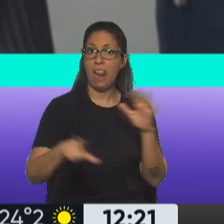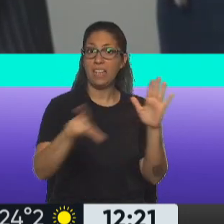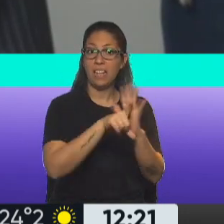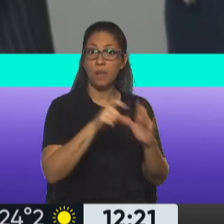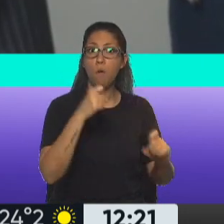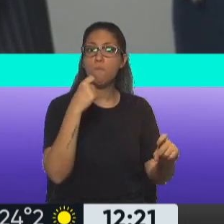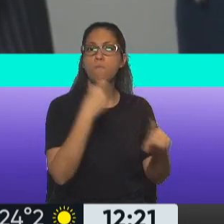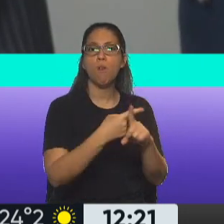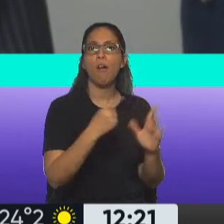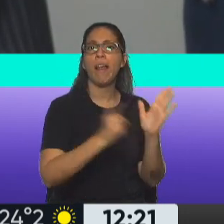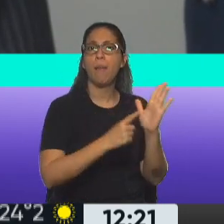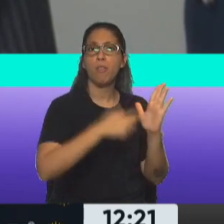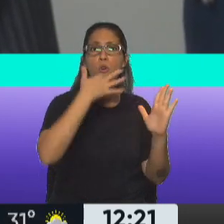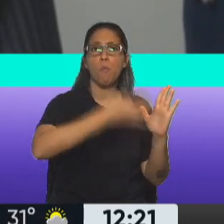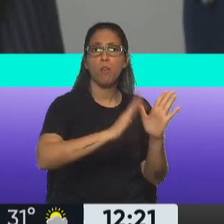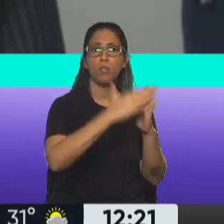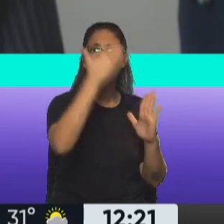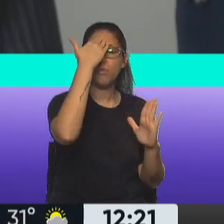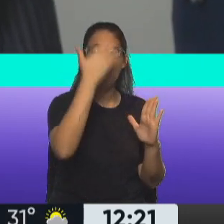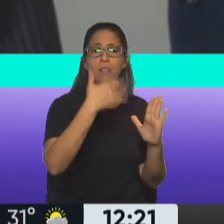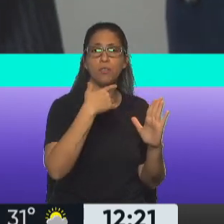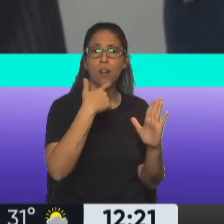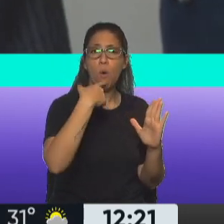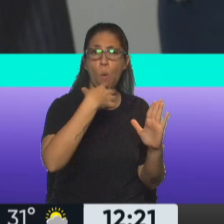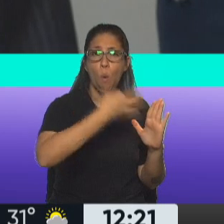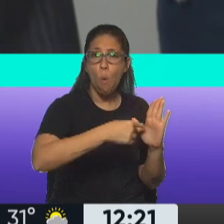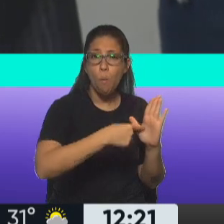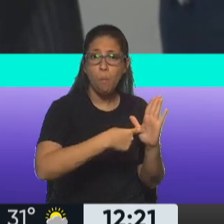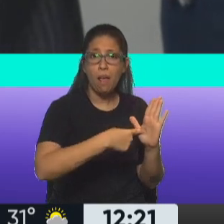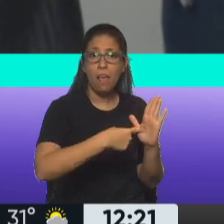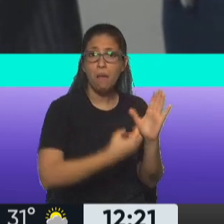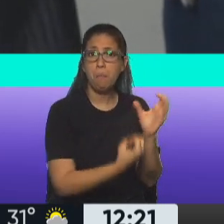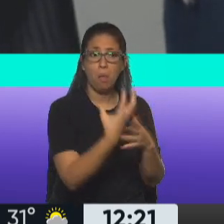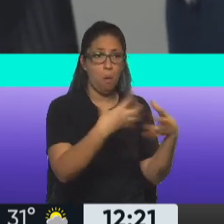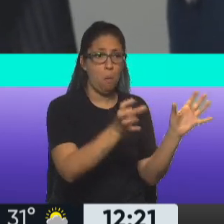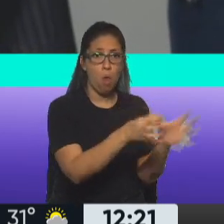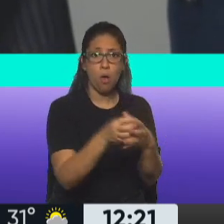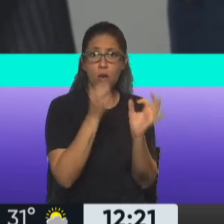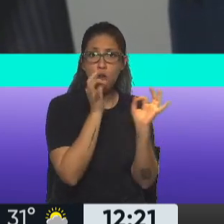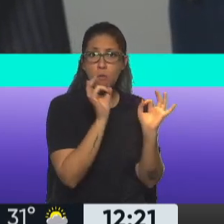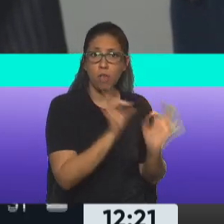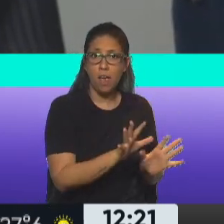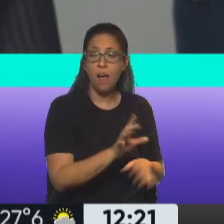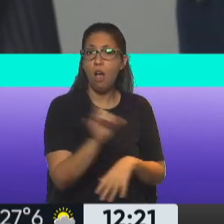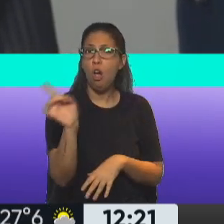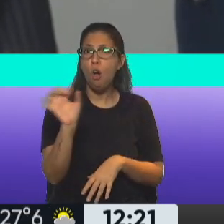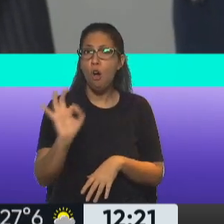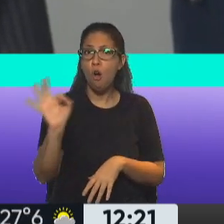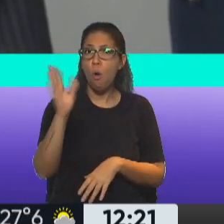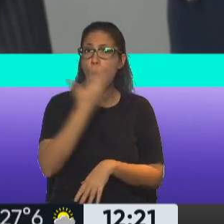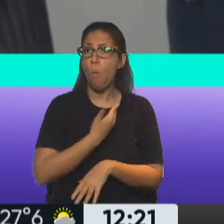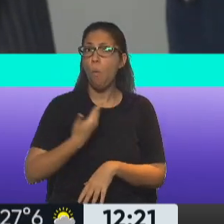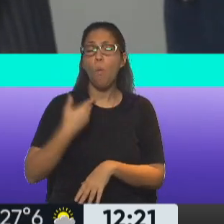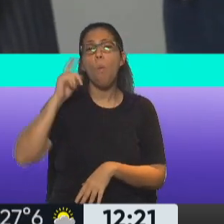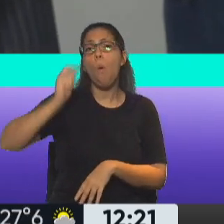por cumplir con su reglamento y la Constitución Nacional y constituirse en los bloques que quiere? ¿O un juez de la